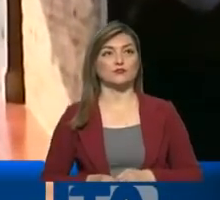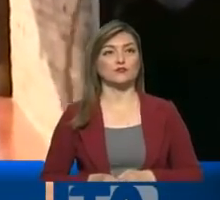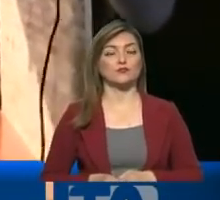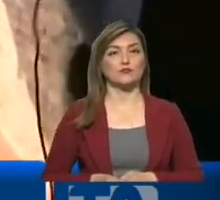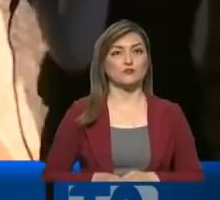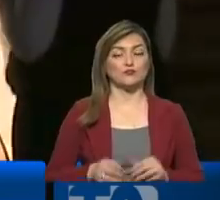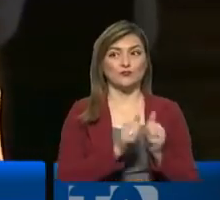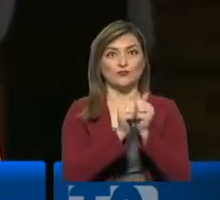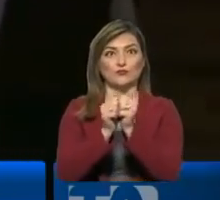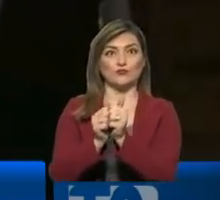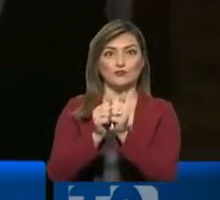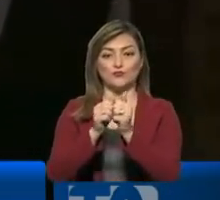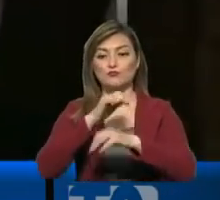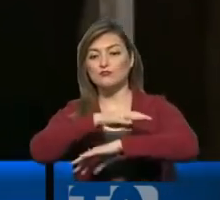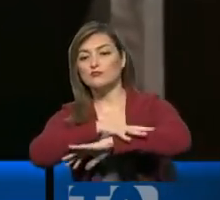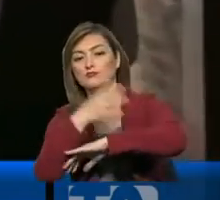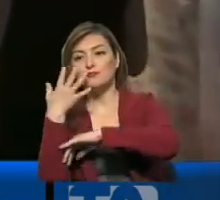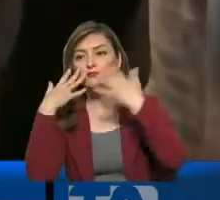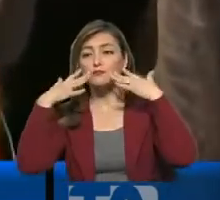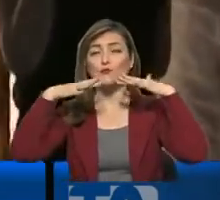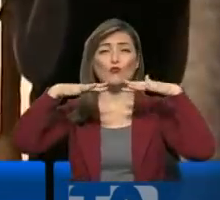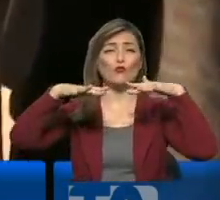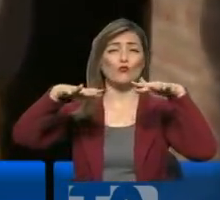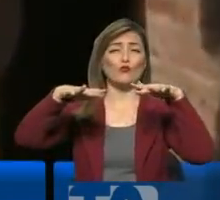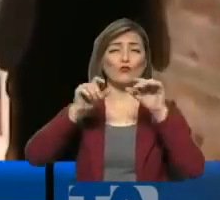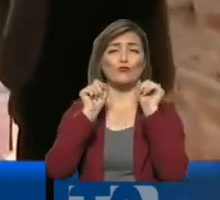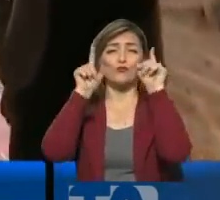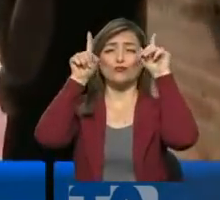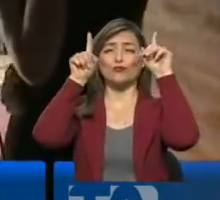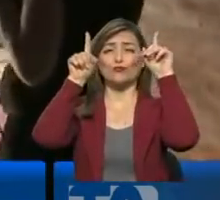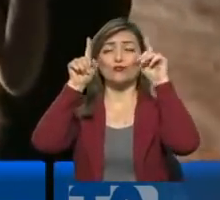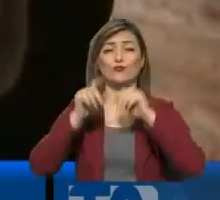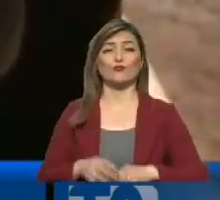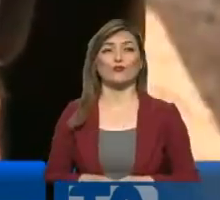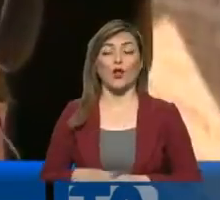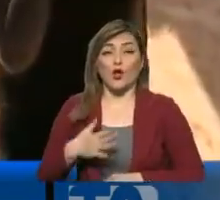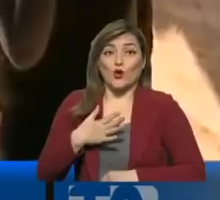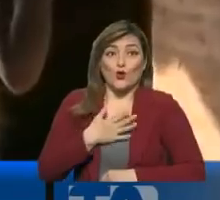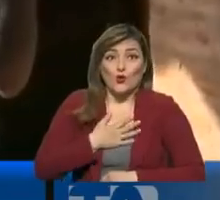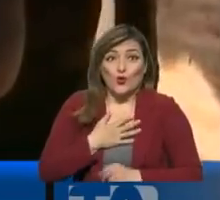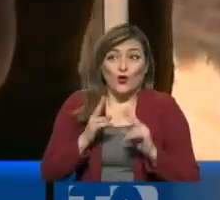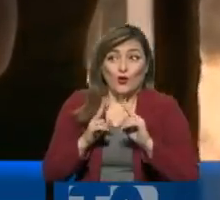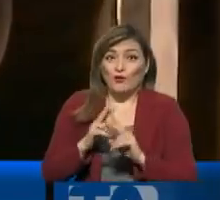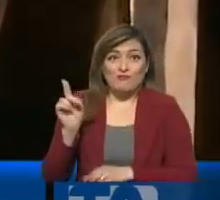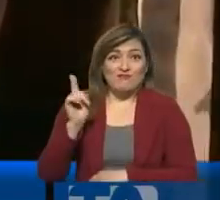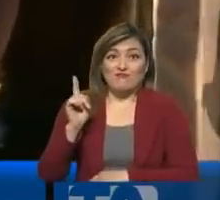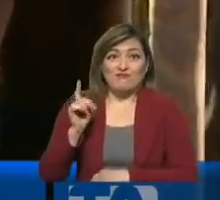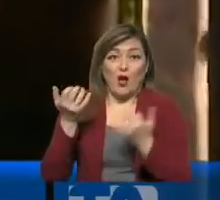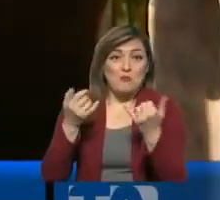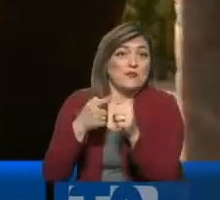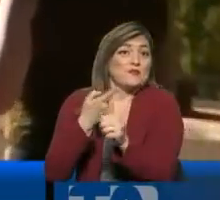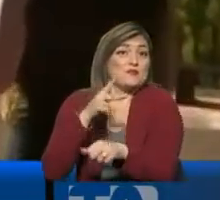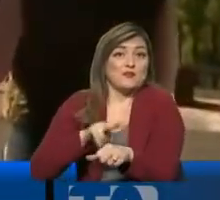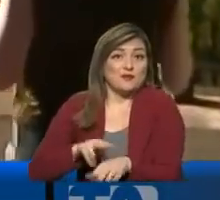esta impresionante vista que tenemos aquí desde el Parque Metropolitano del Sur. Yo no conocía este mirador y